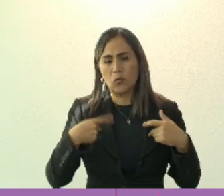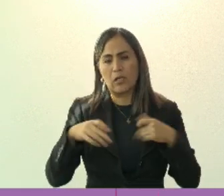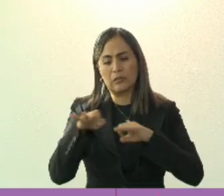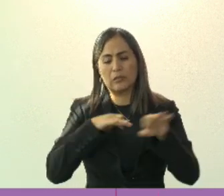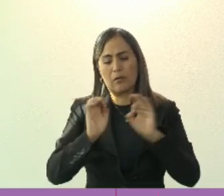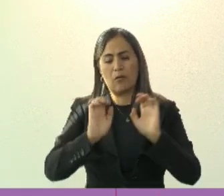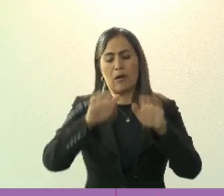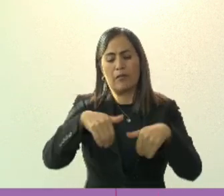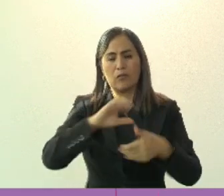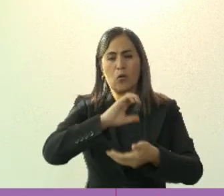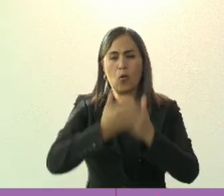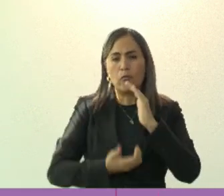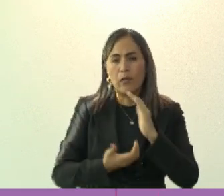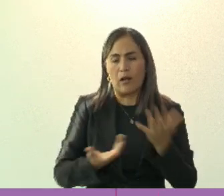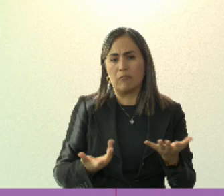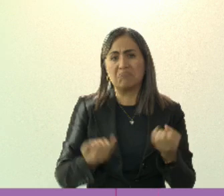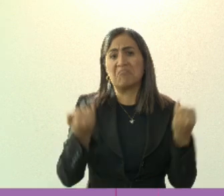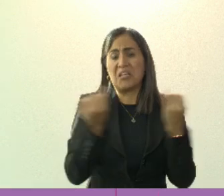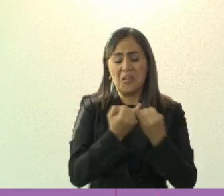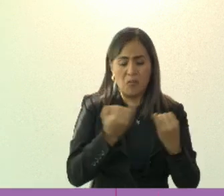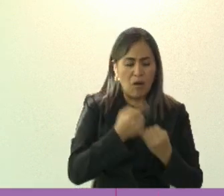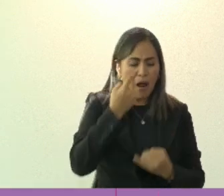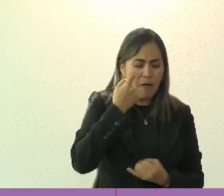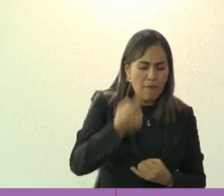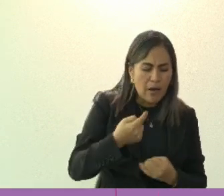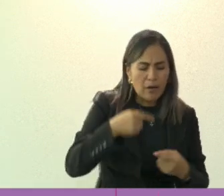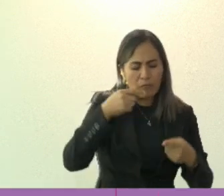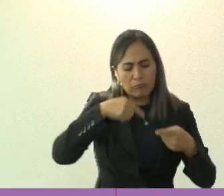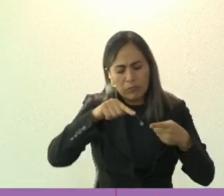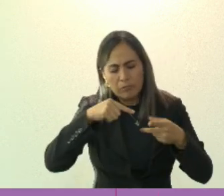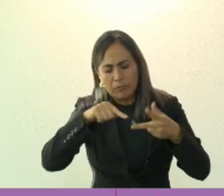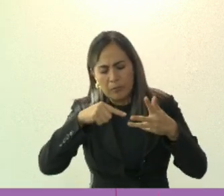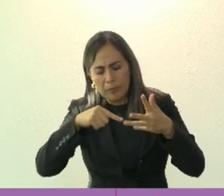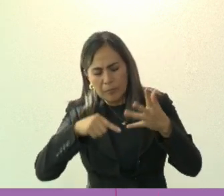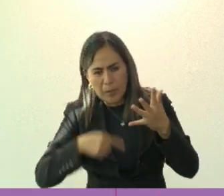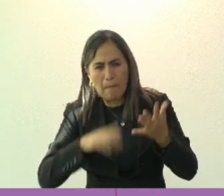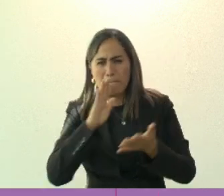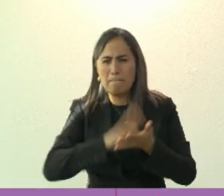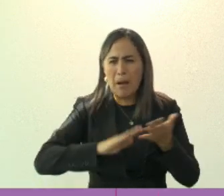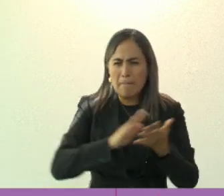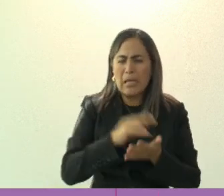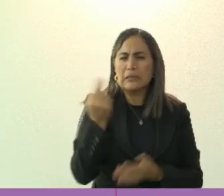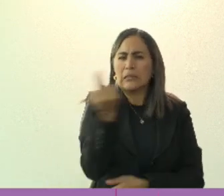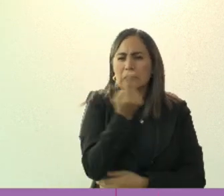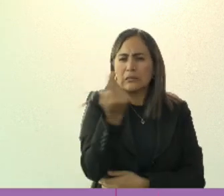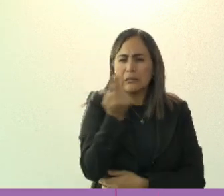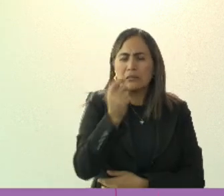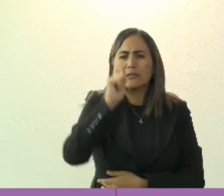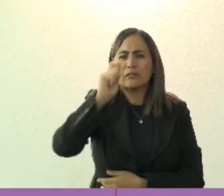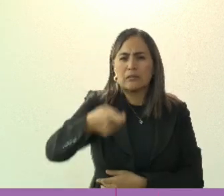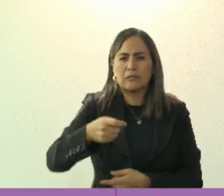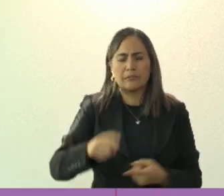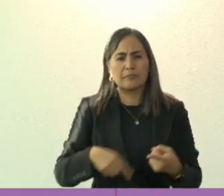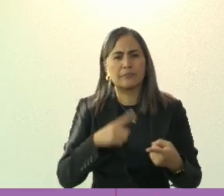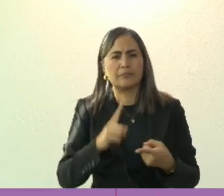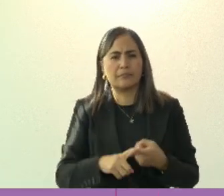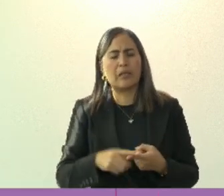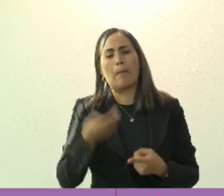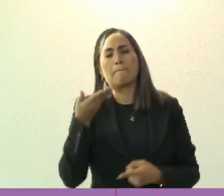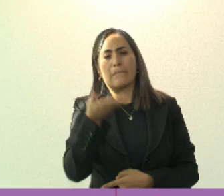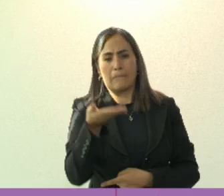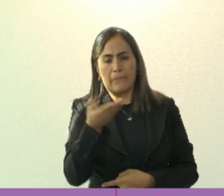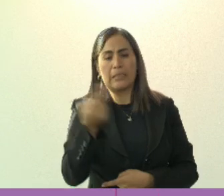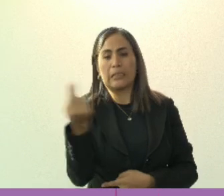hacer? Prácticamente lo mismo, mapear todo el procedimiento. ¿Y qué documento necesito? Ah, pues necesito el requerimiento de